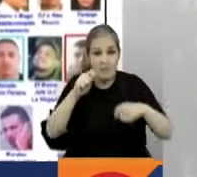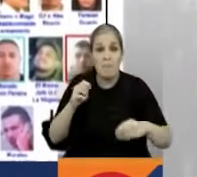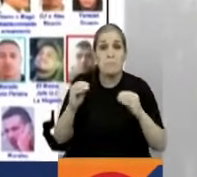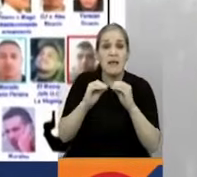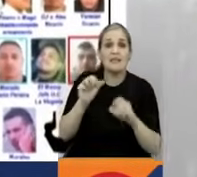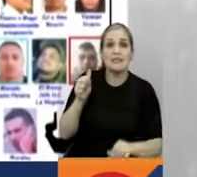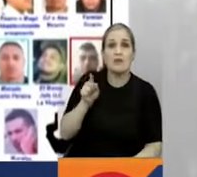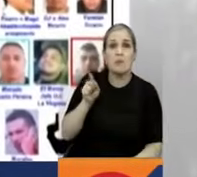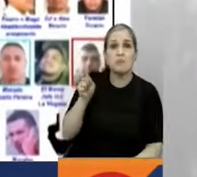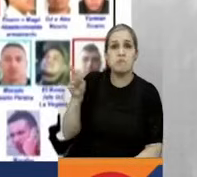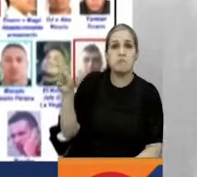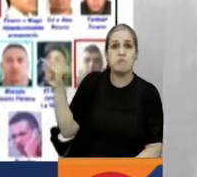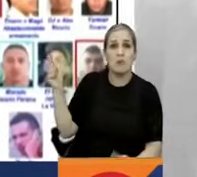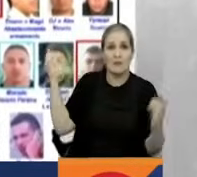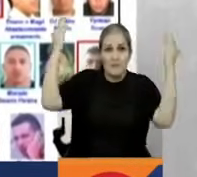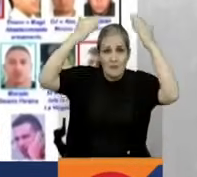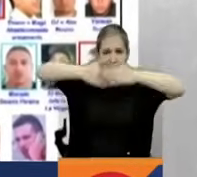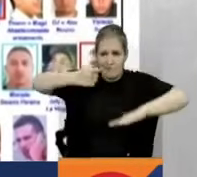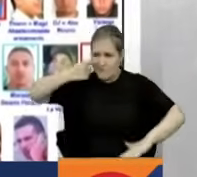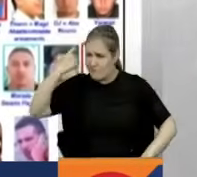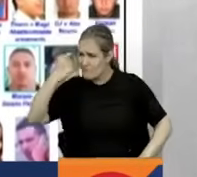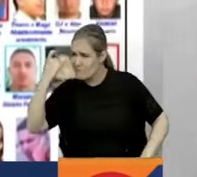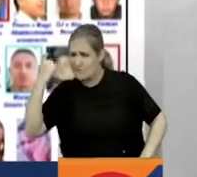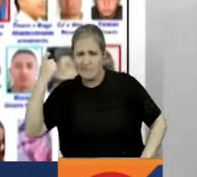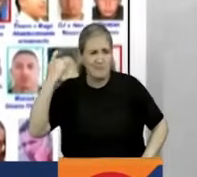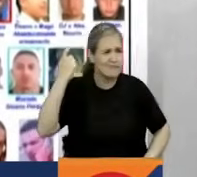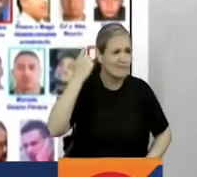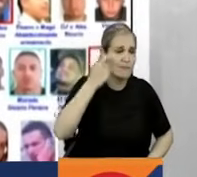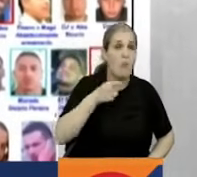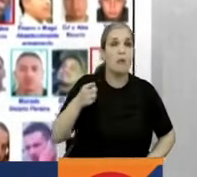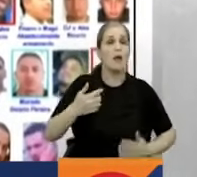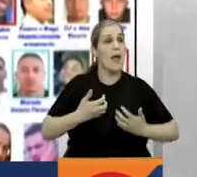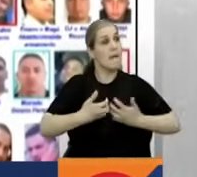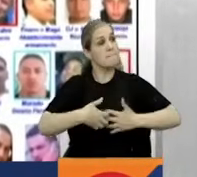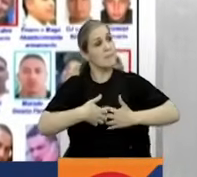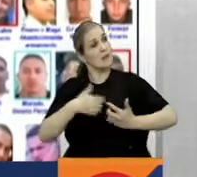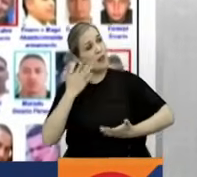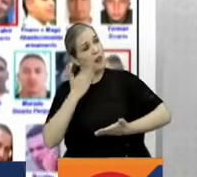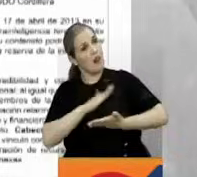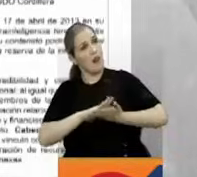que permanecen ocultos bajo la fachada de empresarios.